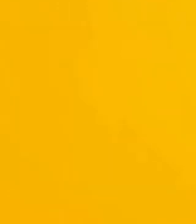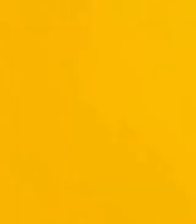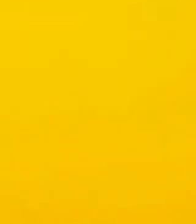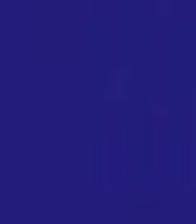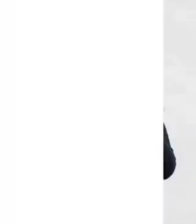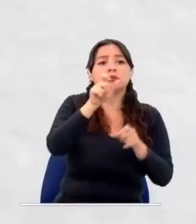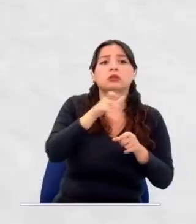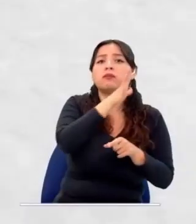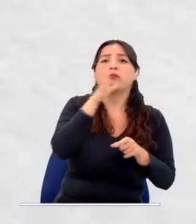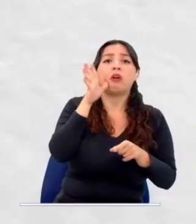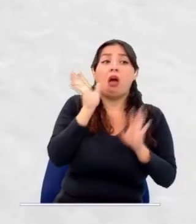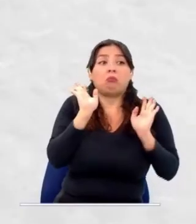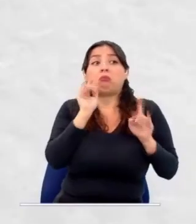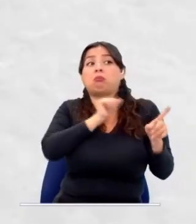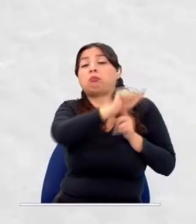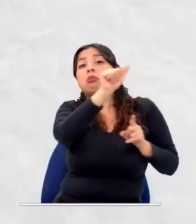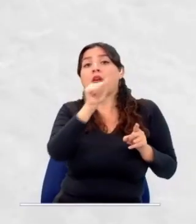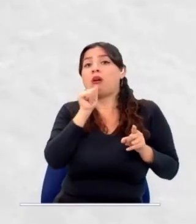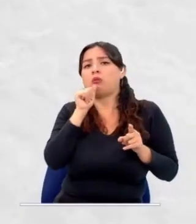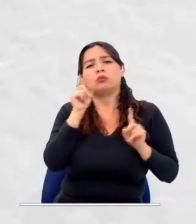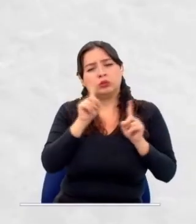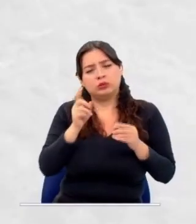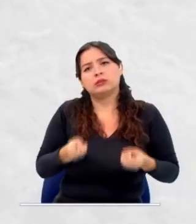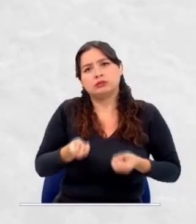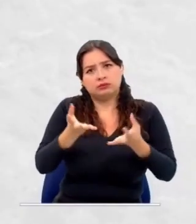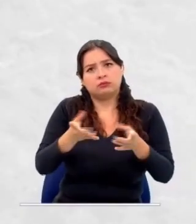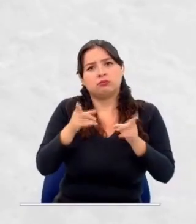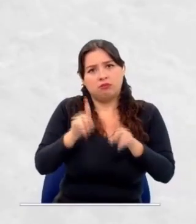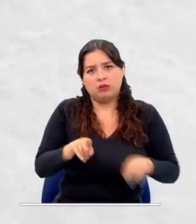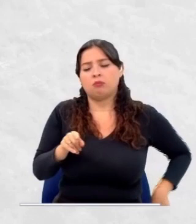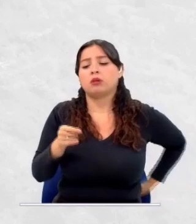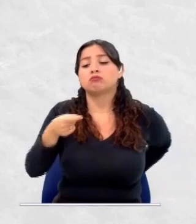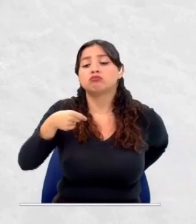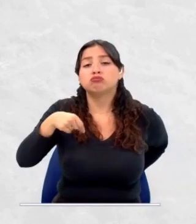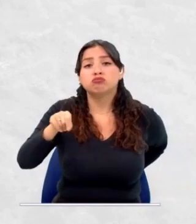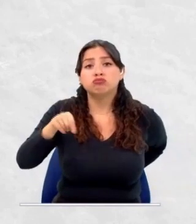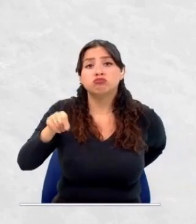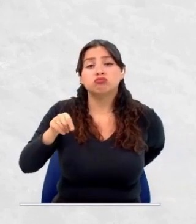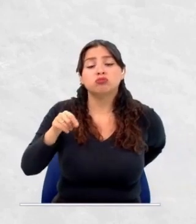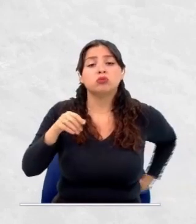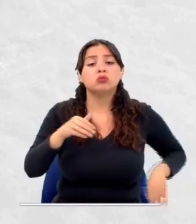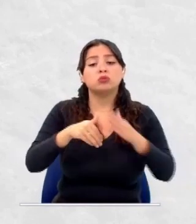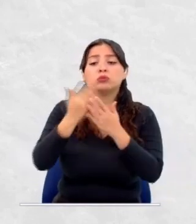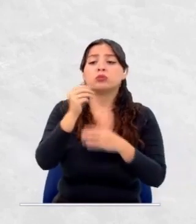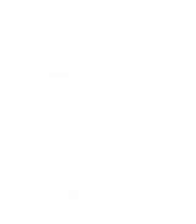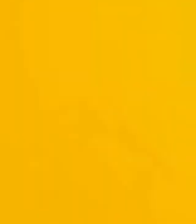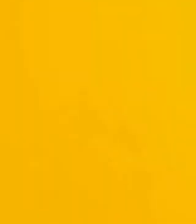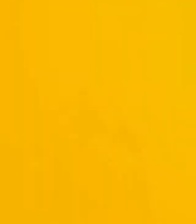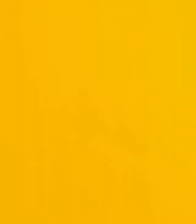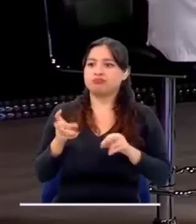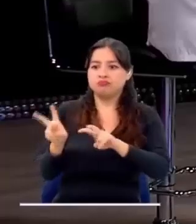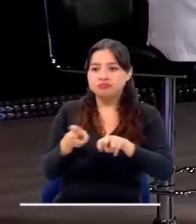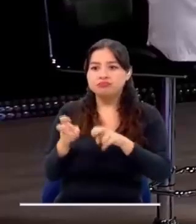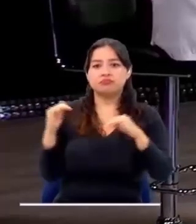También hay que decir, en estos días cerramos licitación para intervenir 88 puntos críticos con